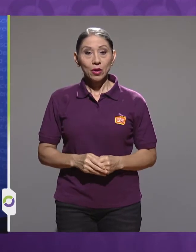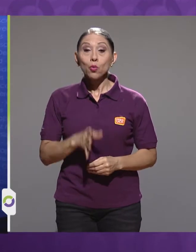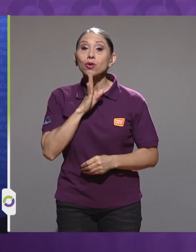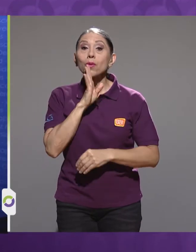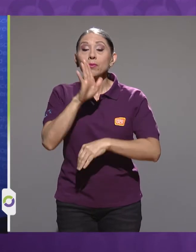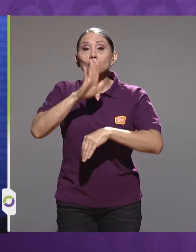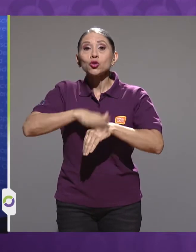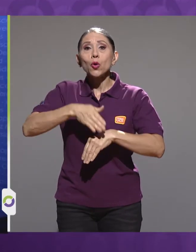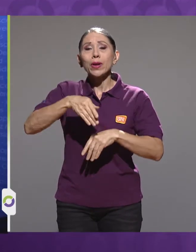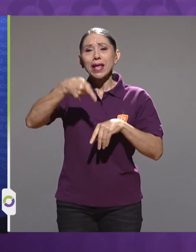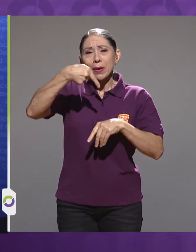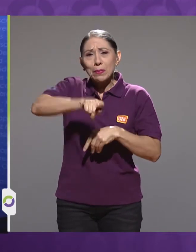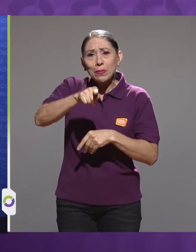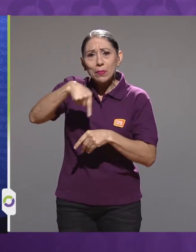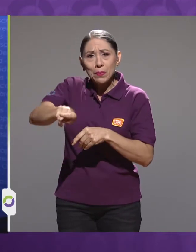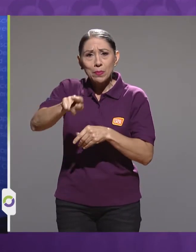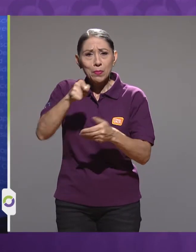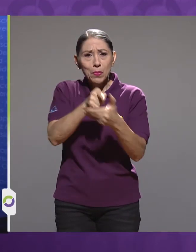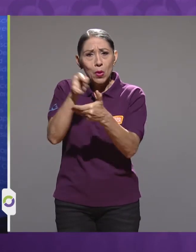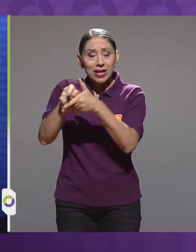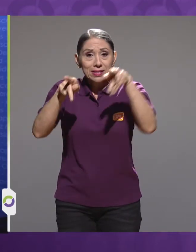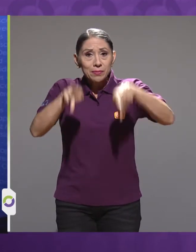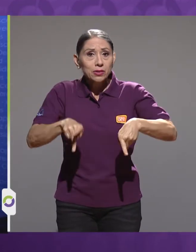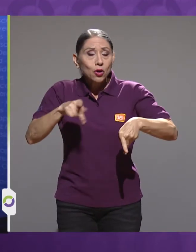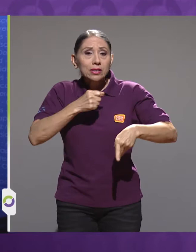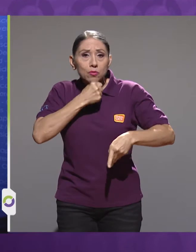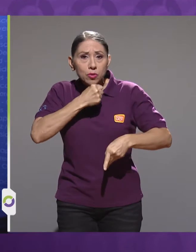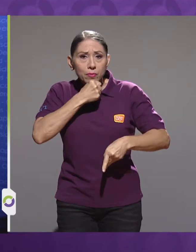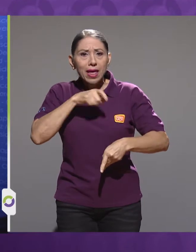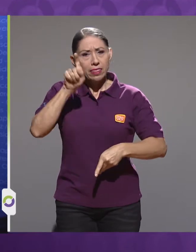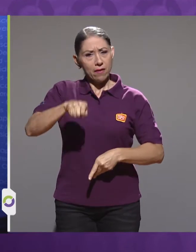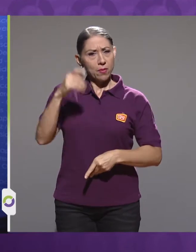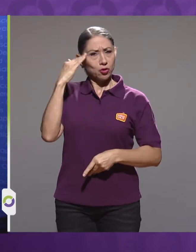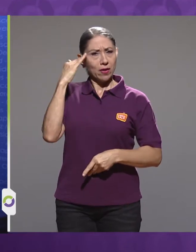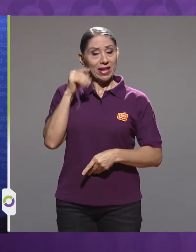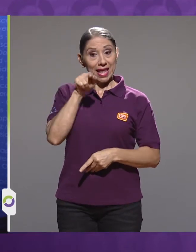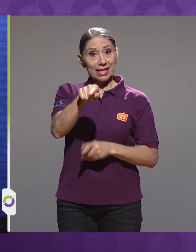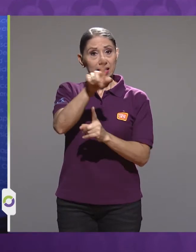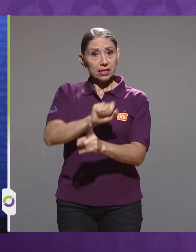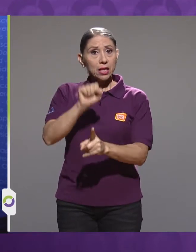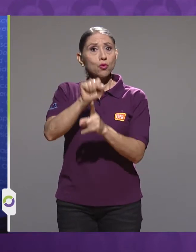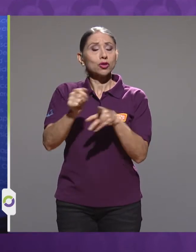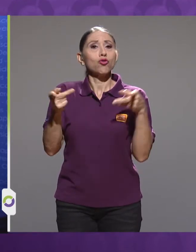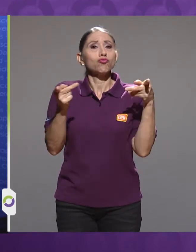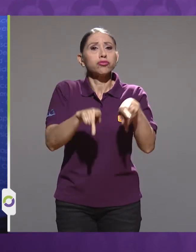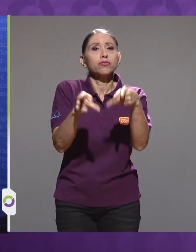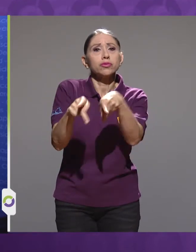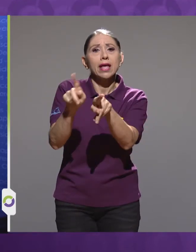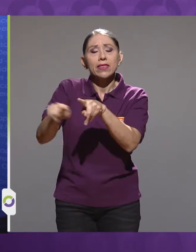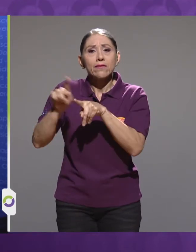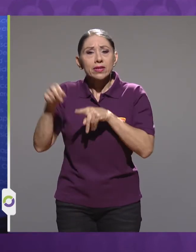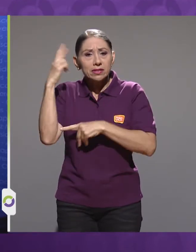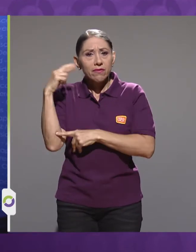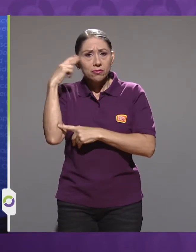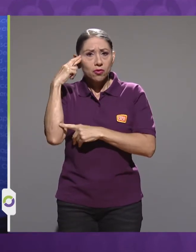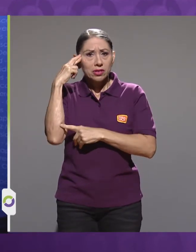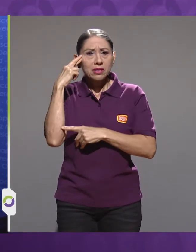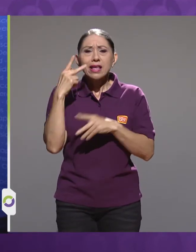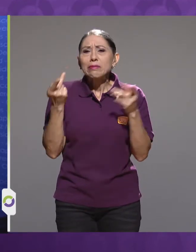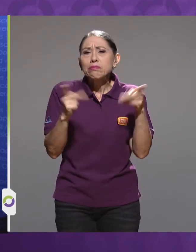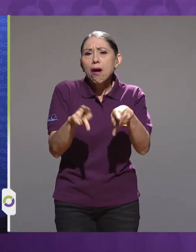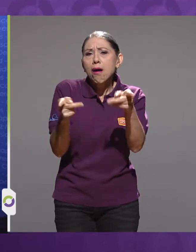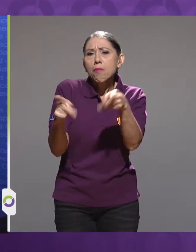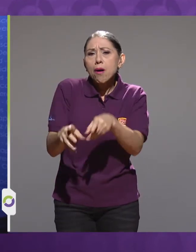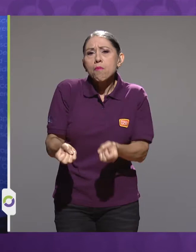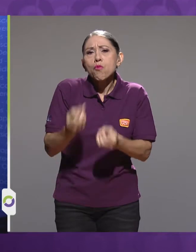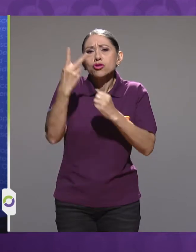Cuando hablamos de violencia hacia las personas adultas mayores debemos tener presente que este es un fenómeno multicausal y que se manifiesta en